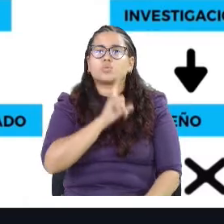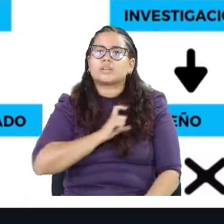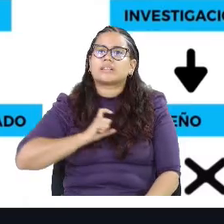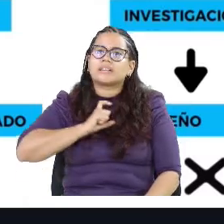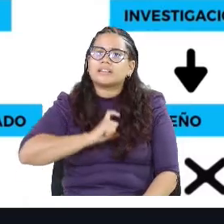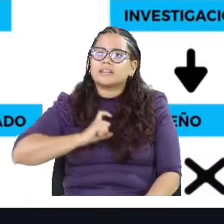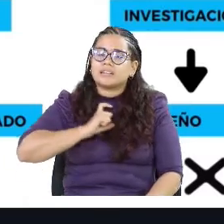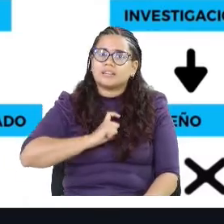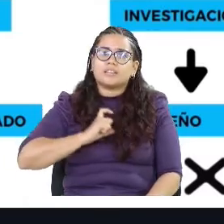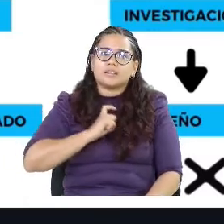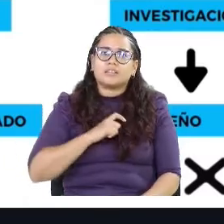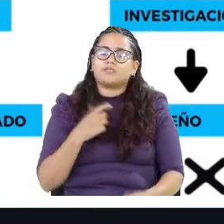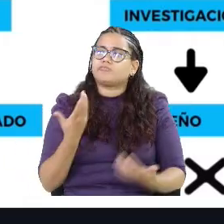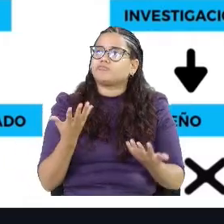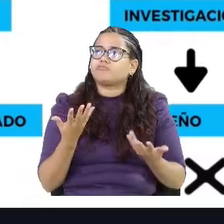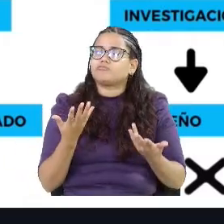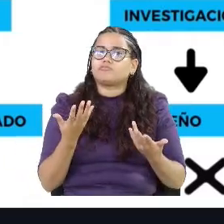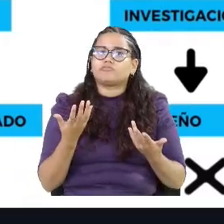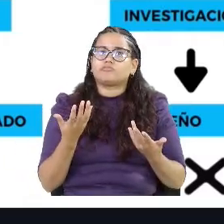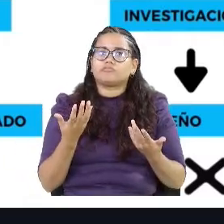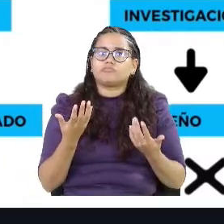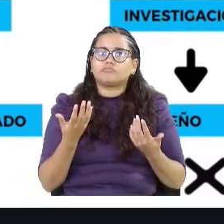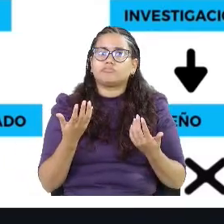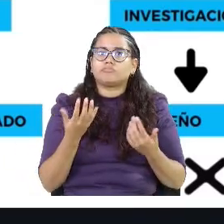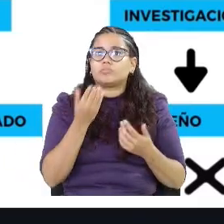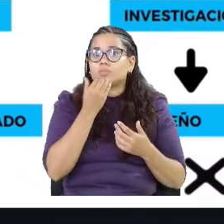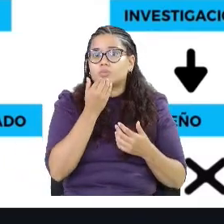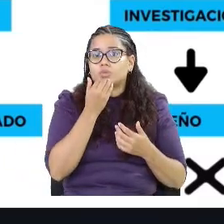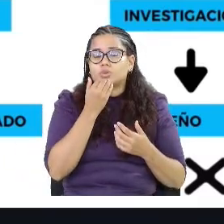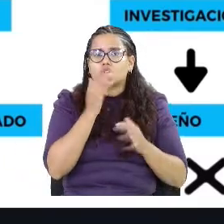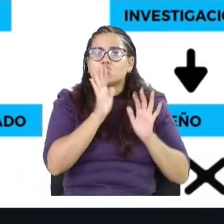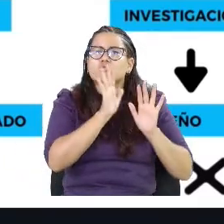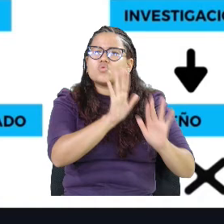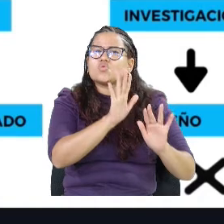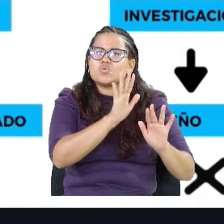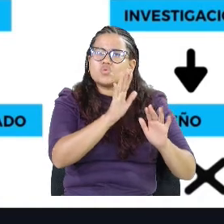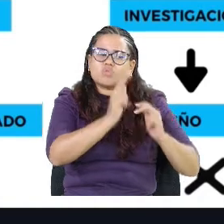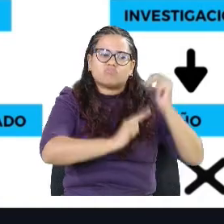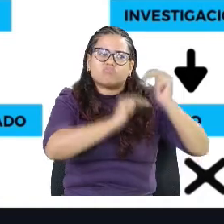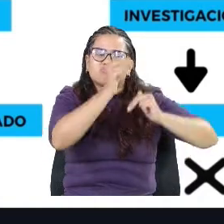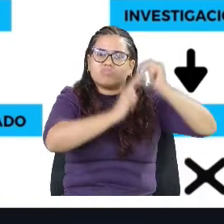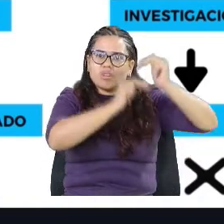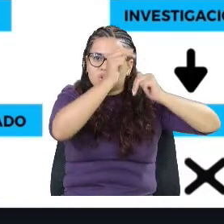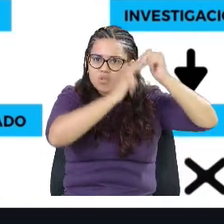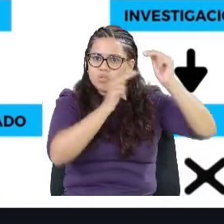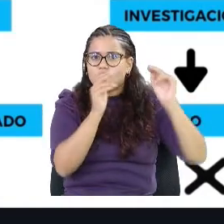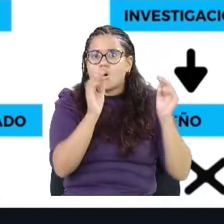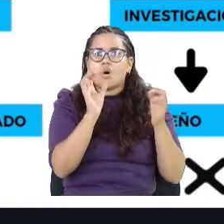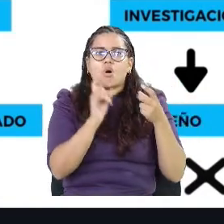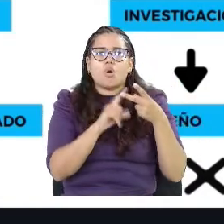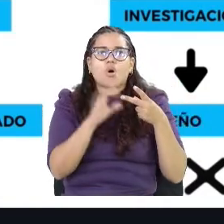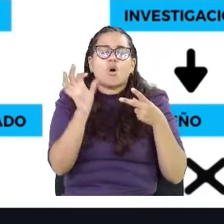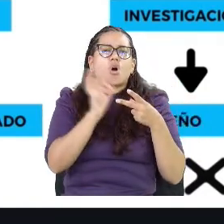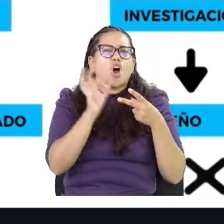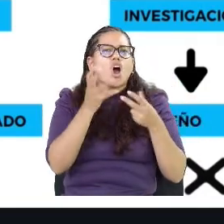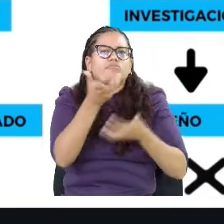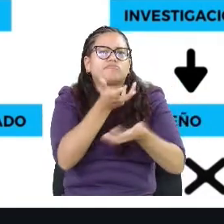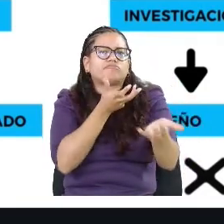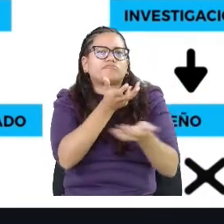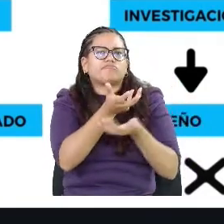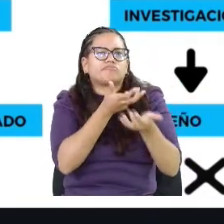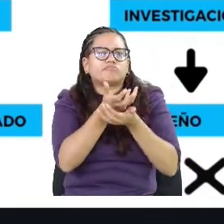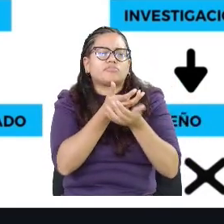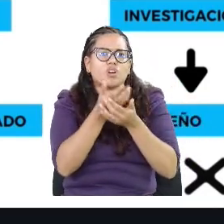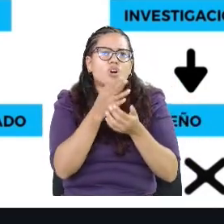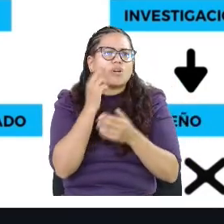como eh, sus condiciones estructurales, qué fuerzas están interactuando y cómo podemos ver